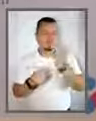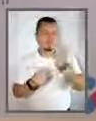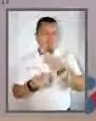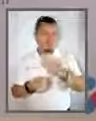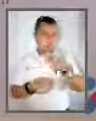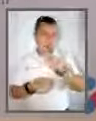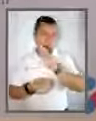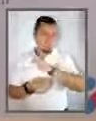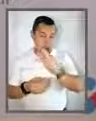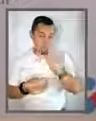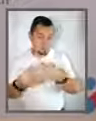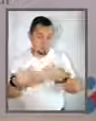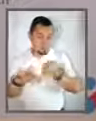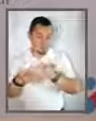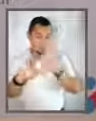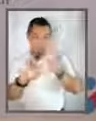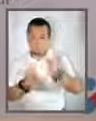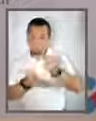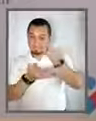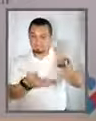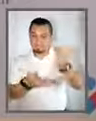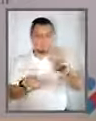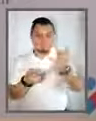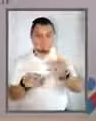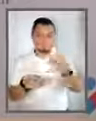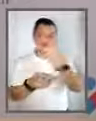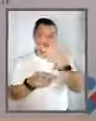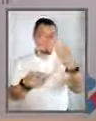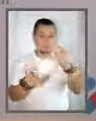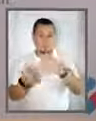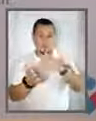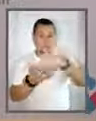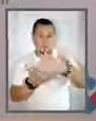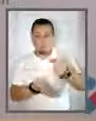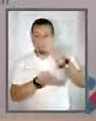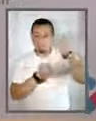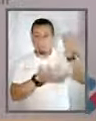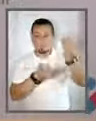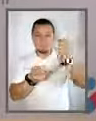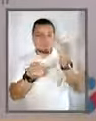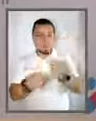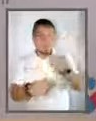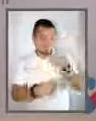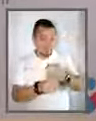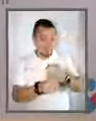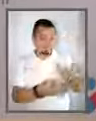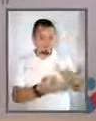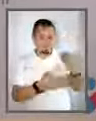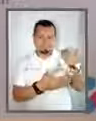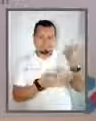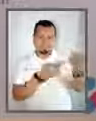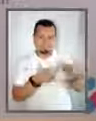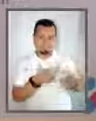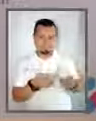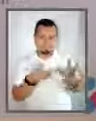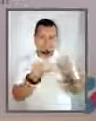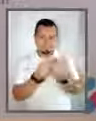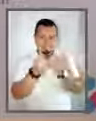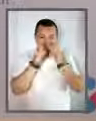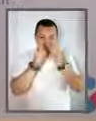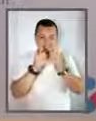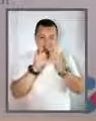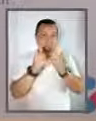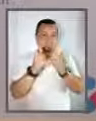entrada recordar que ya se han invertido más de 200 millones de pesos en una primera, digamos, tanda de